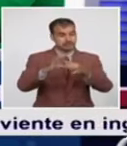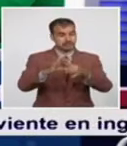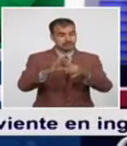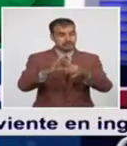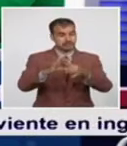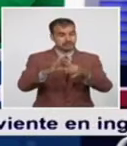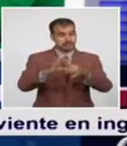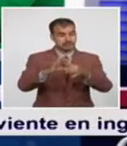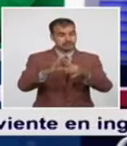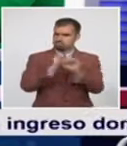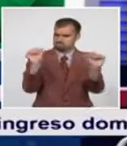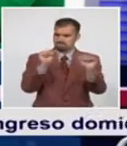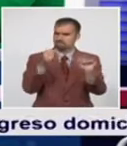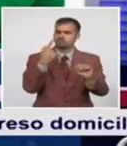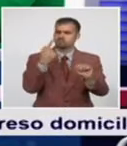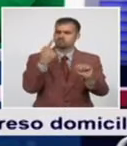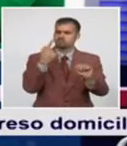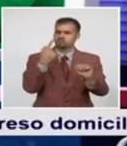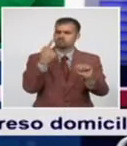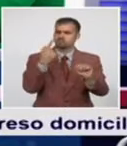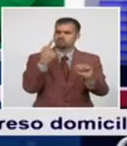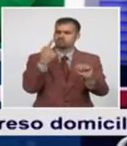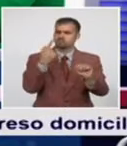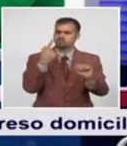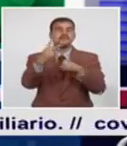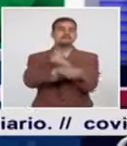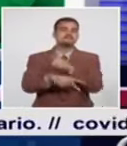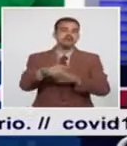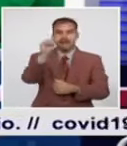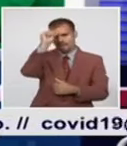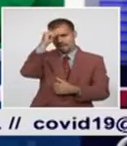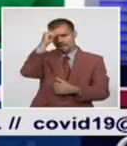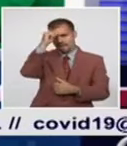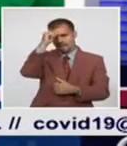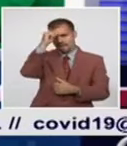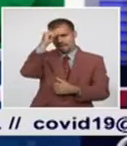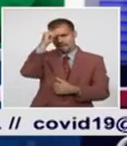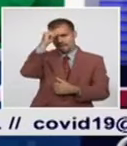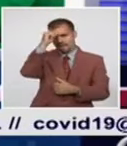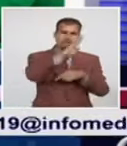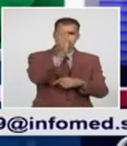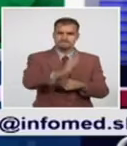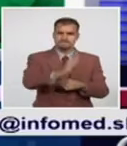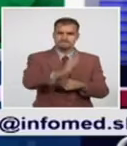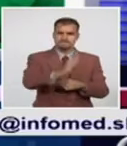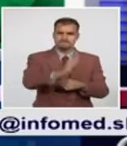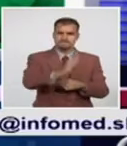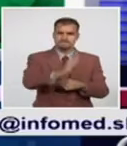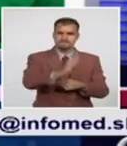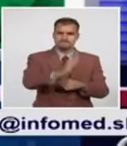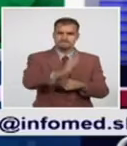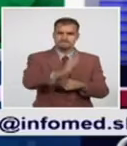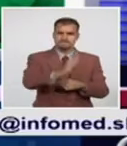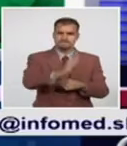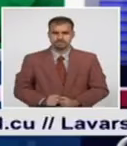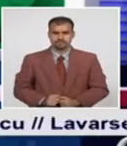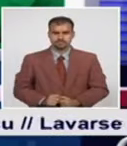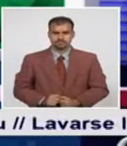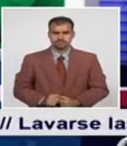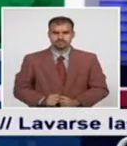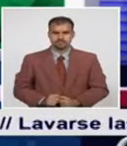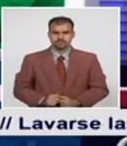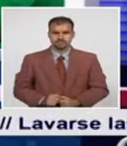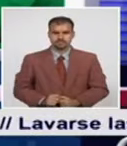relacionado con la India, con Brasil, con varios países, en los cuales el componente de la